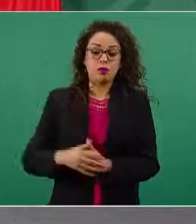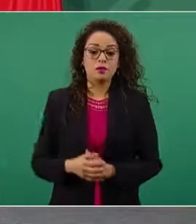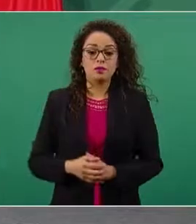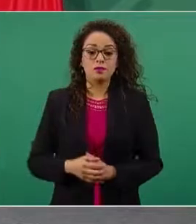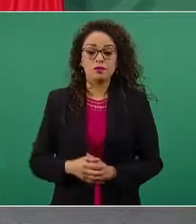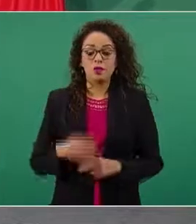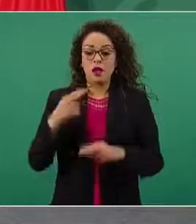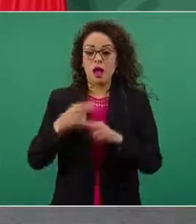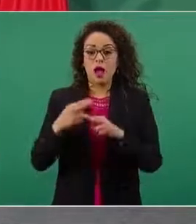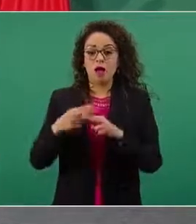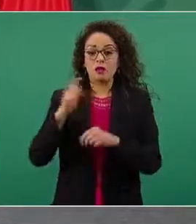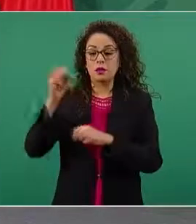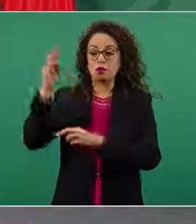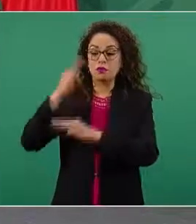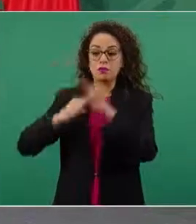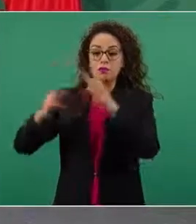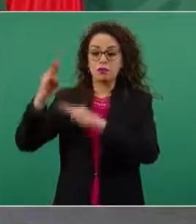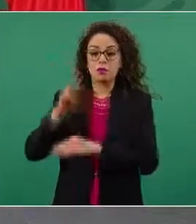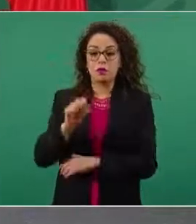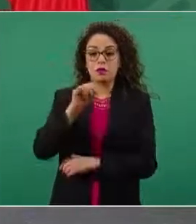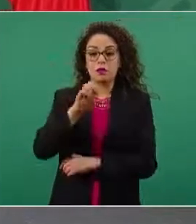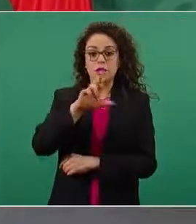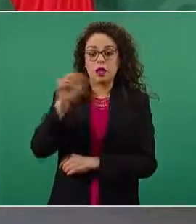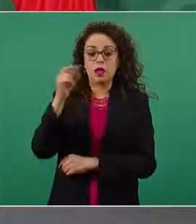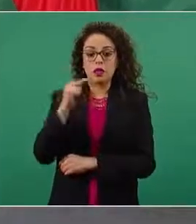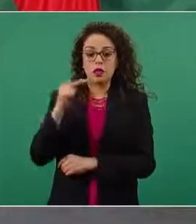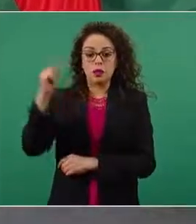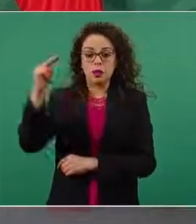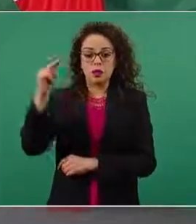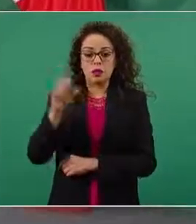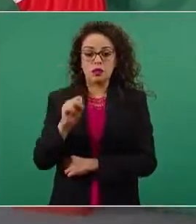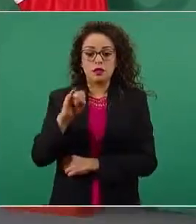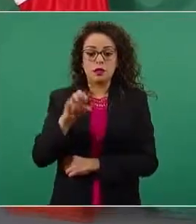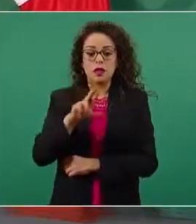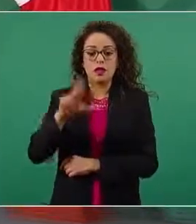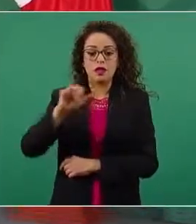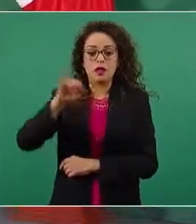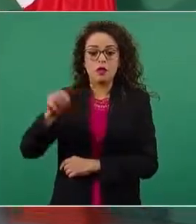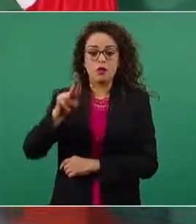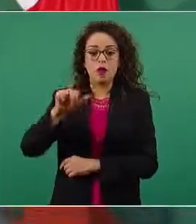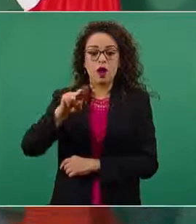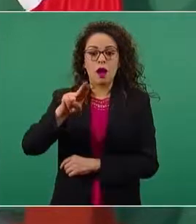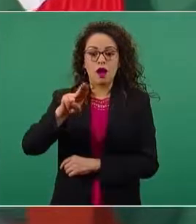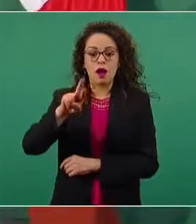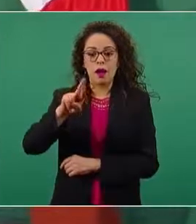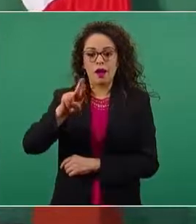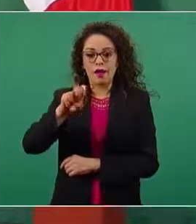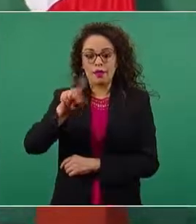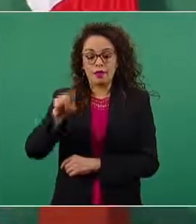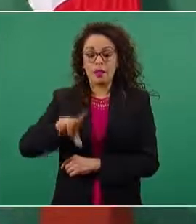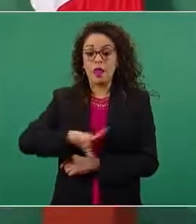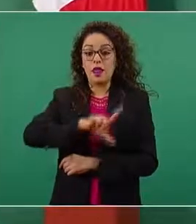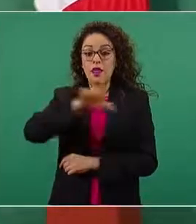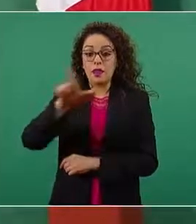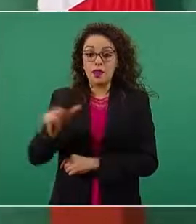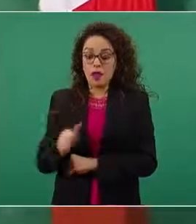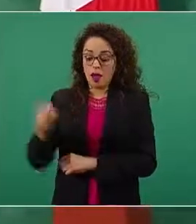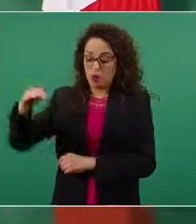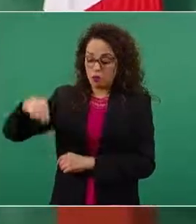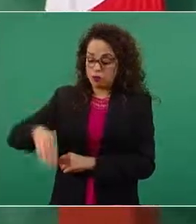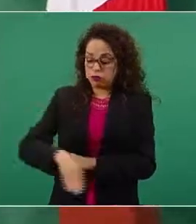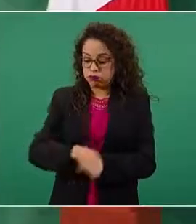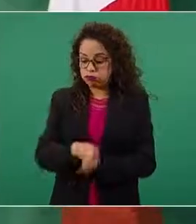hasta la Sierra Norte, Sierra Juárez, y luego bajar a Valles